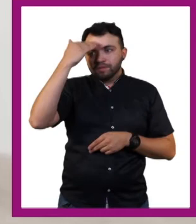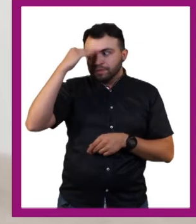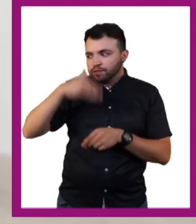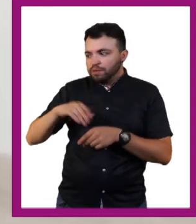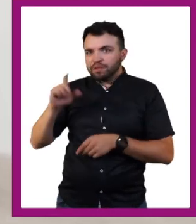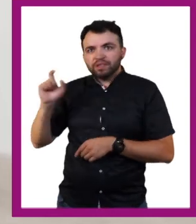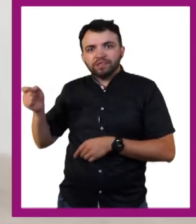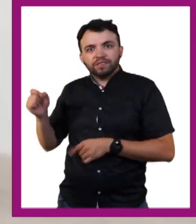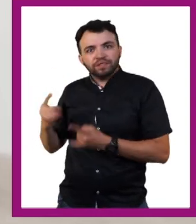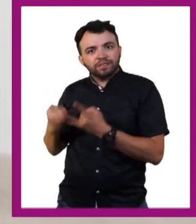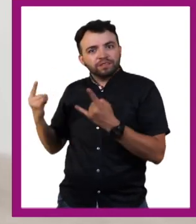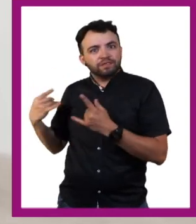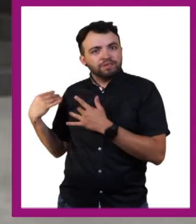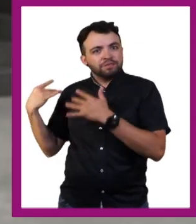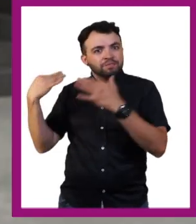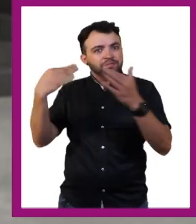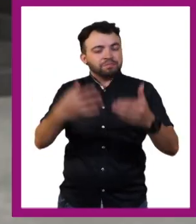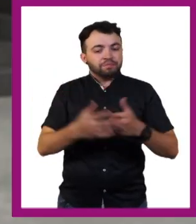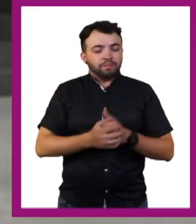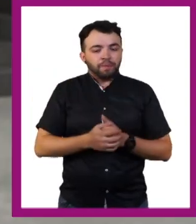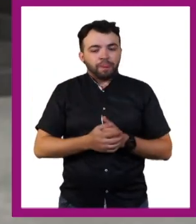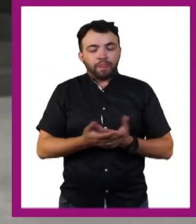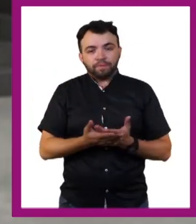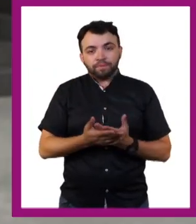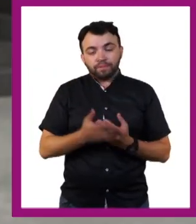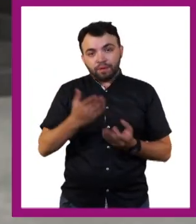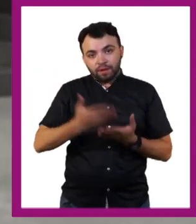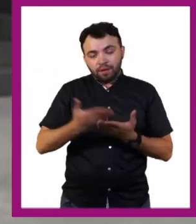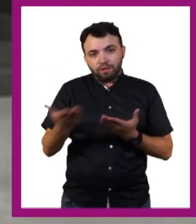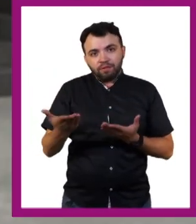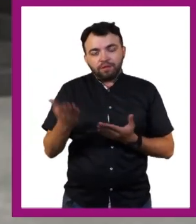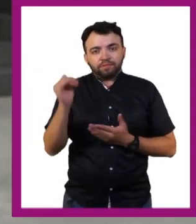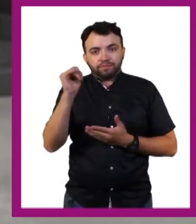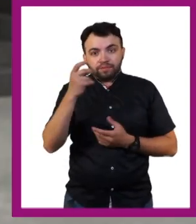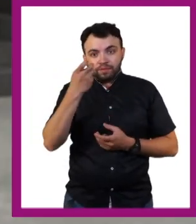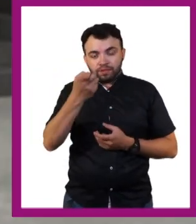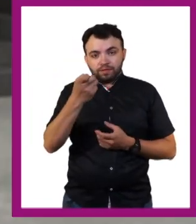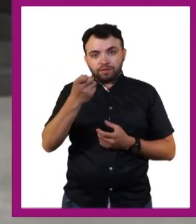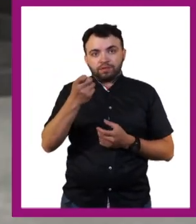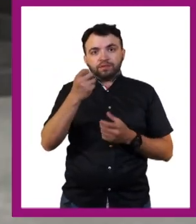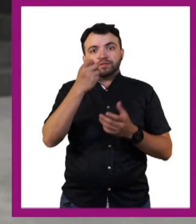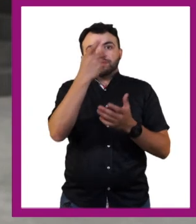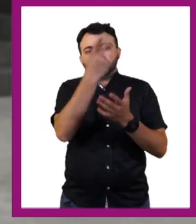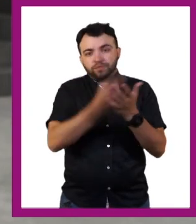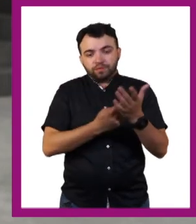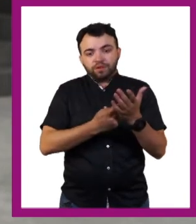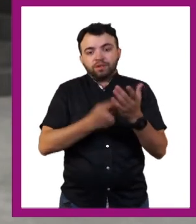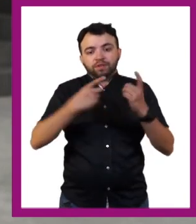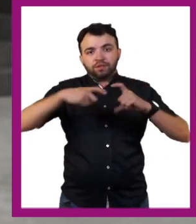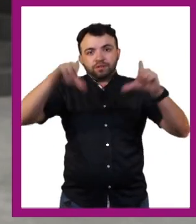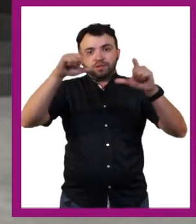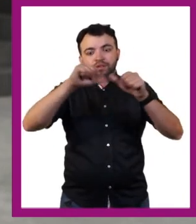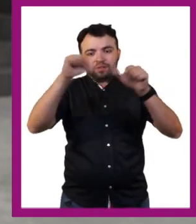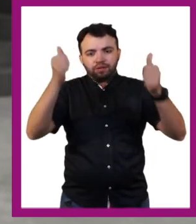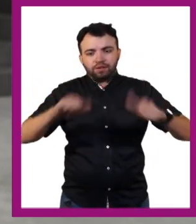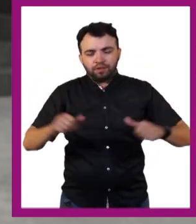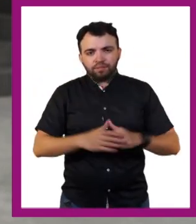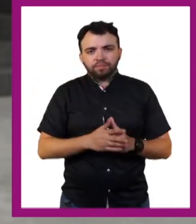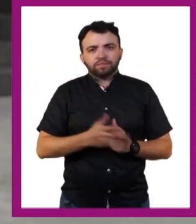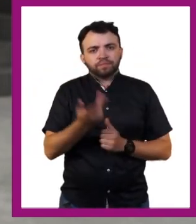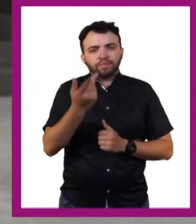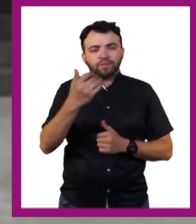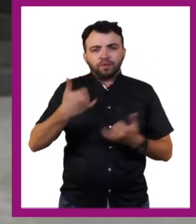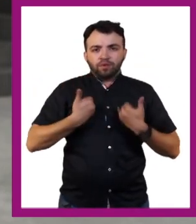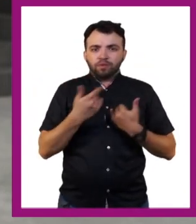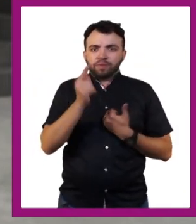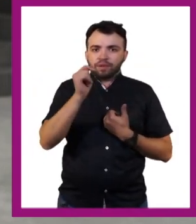contexto histórico que yo. Por hoy nos despedimos. Esto fue tu programa de arte, El Arte en tus Manos. Participa con Jóvenes